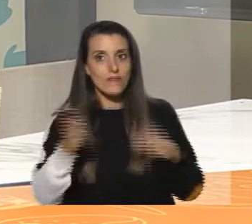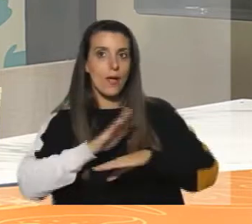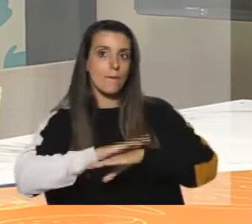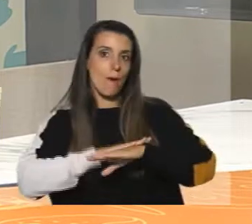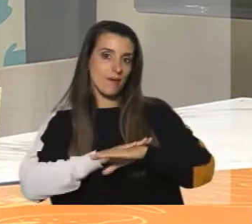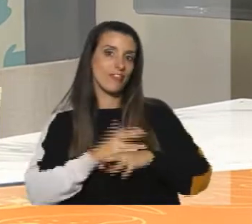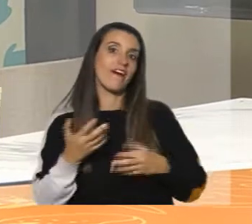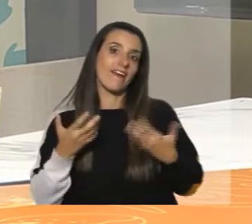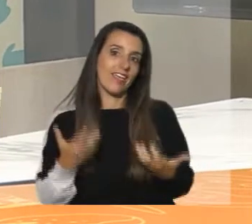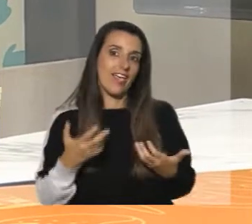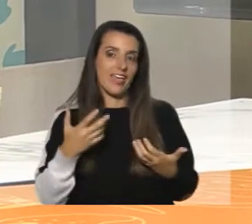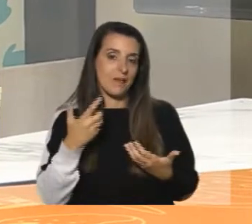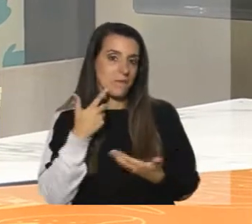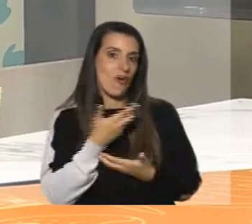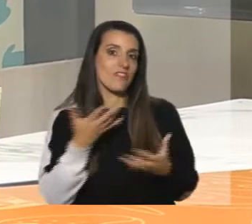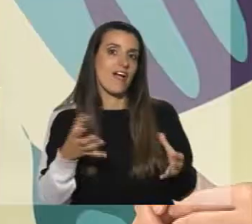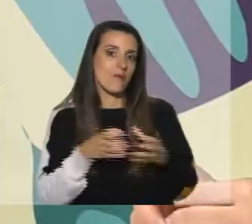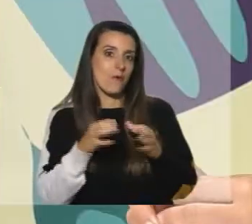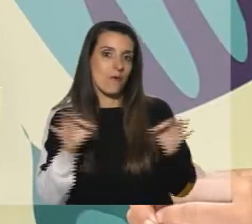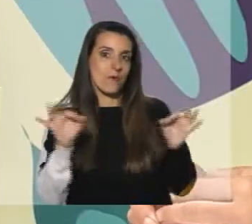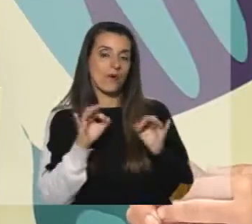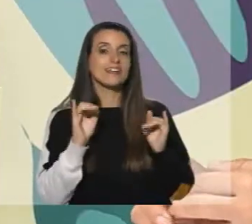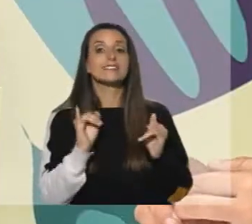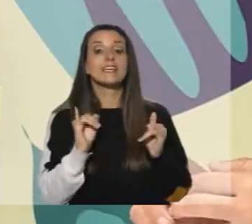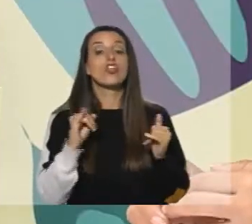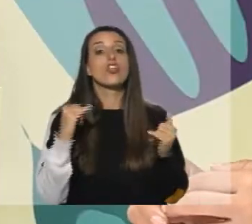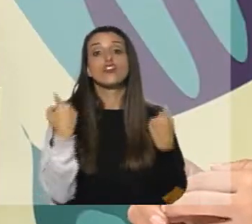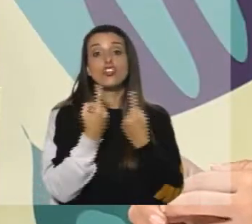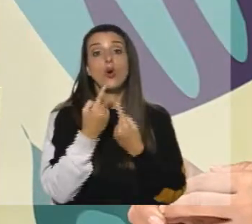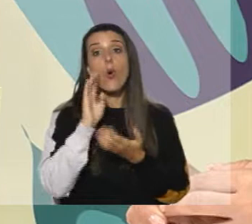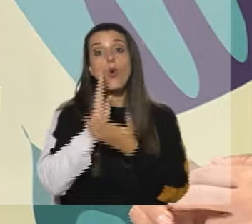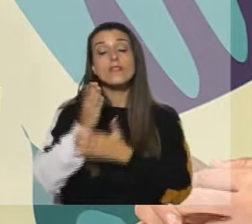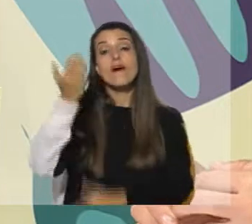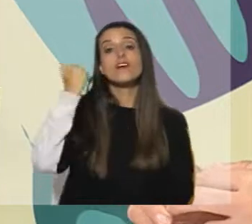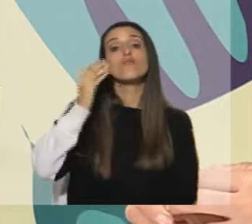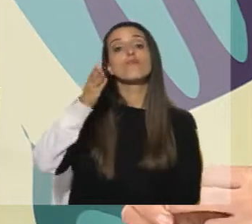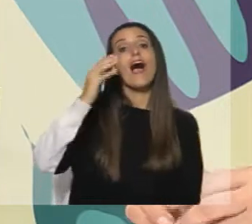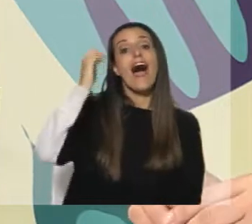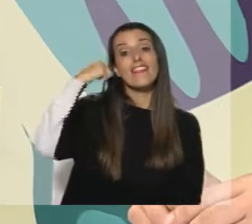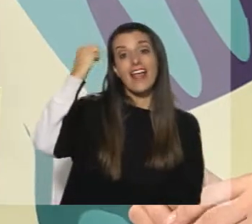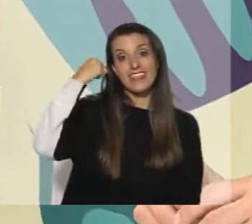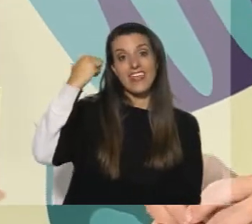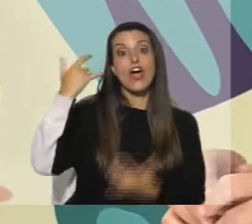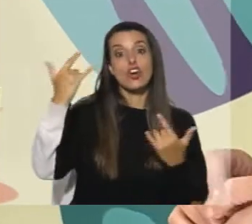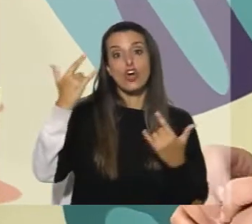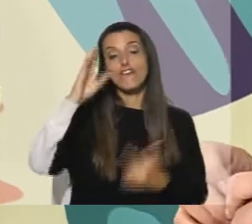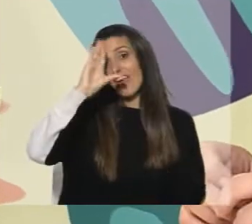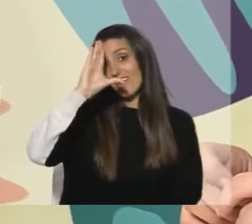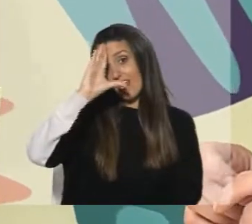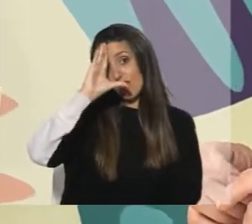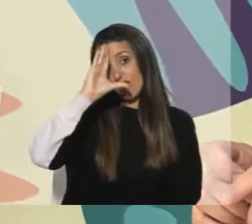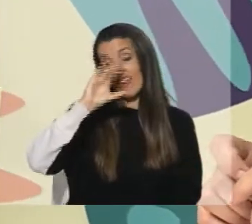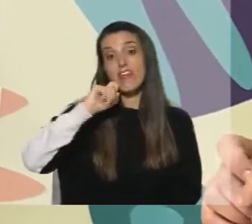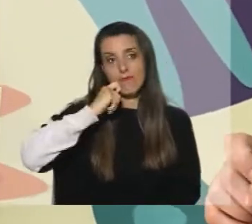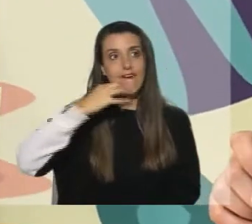esperado poder presentar nosotros nos presentamos la última claro en febrero que